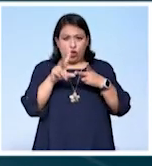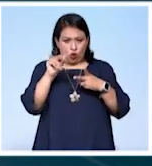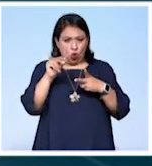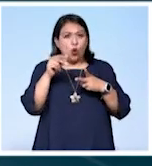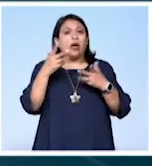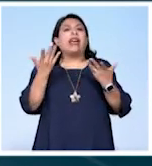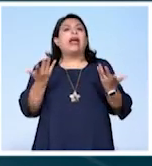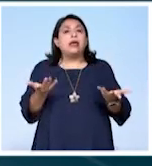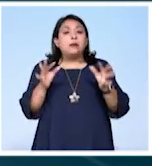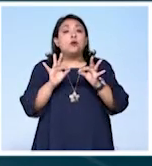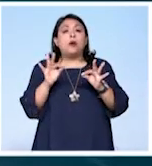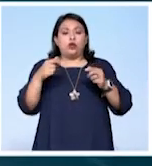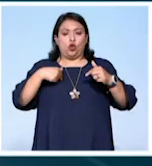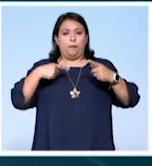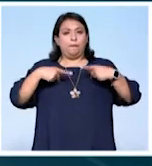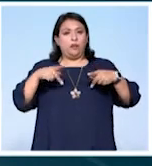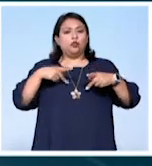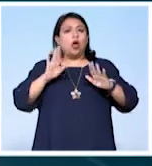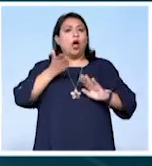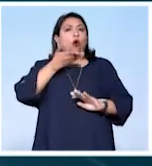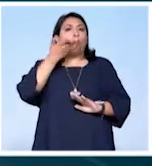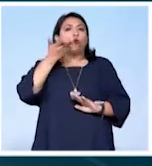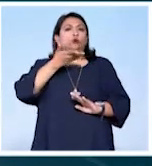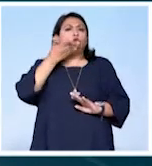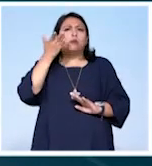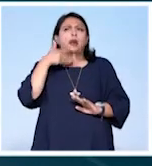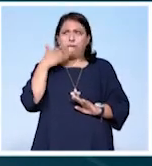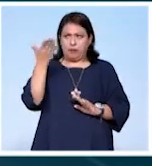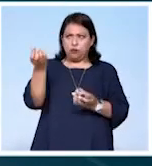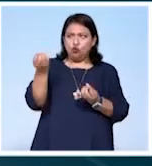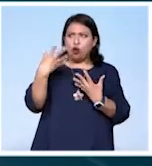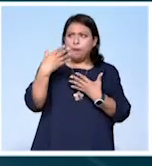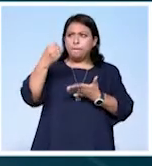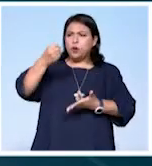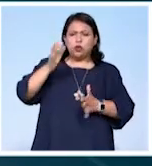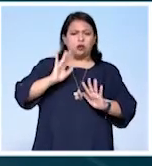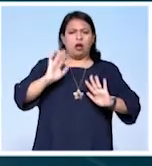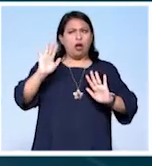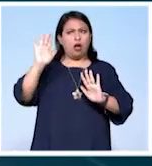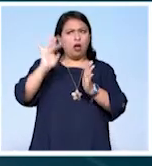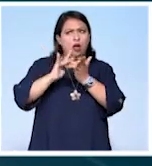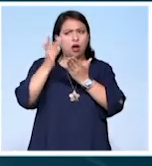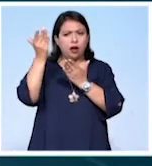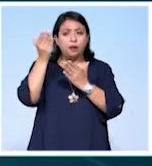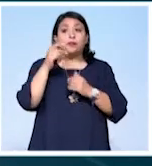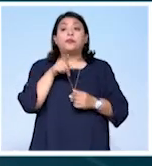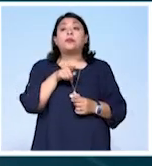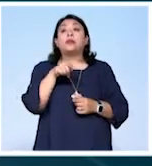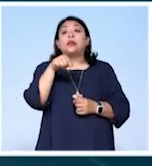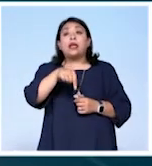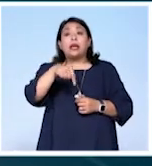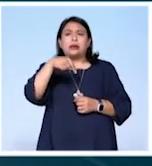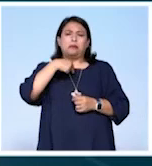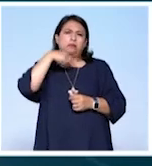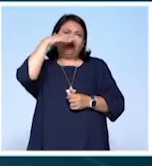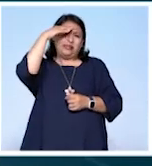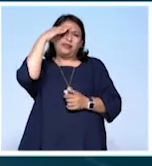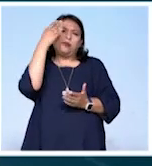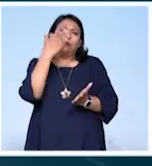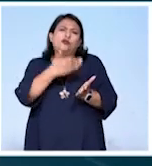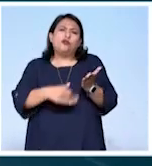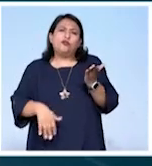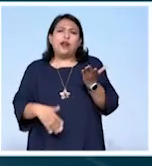ciudadano ya adoptó la cultura de que ya no pide bolsas. Aquí nos parece que hace